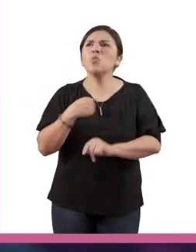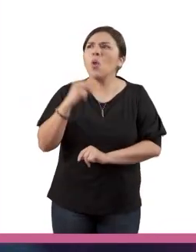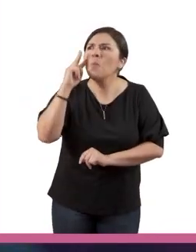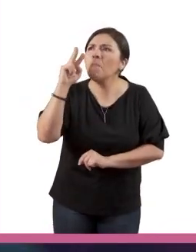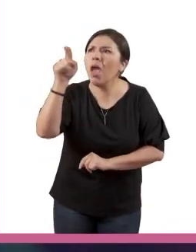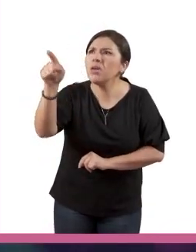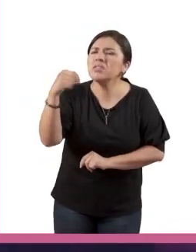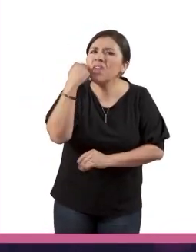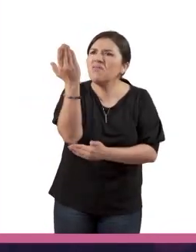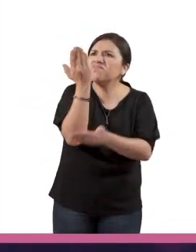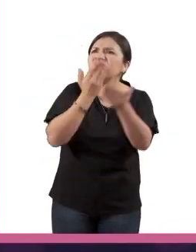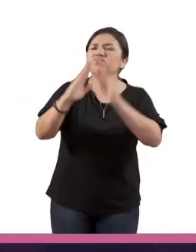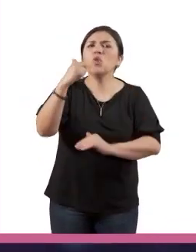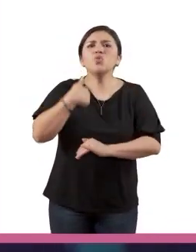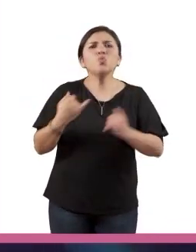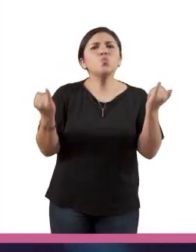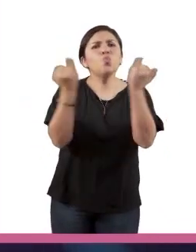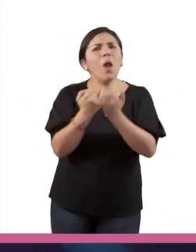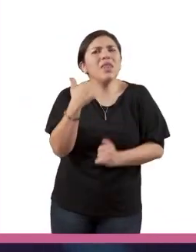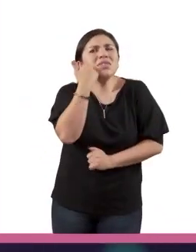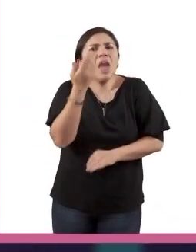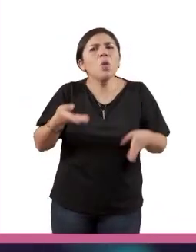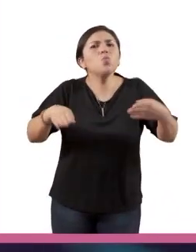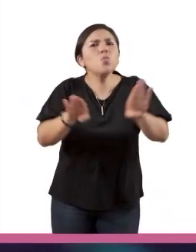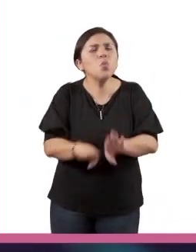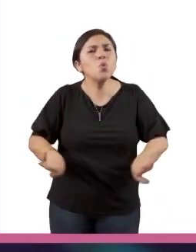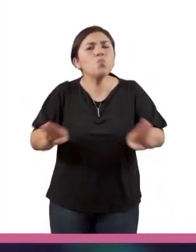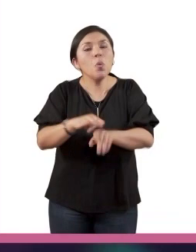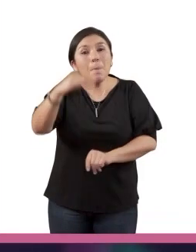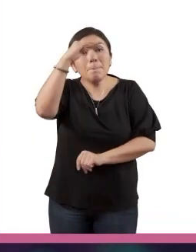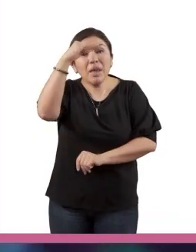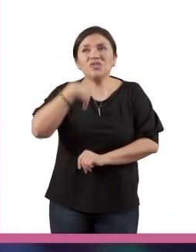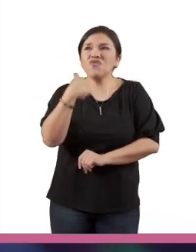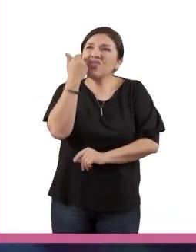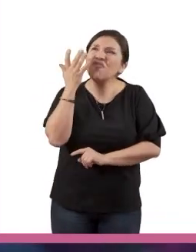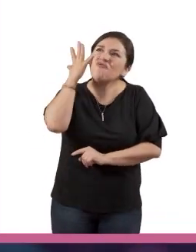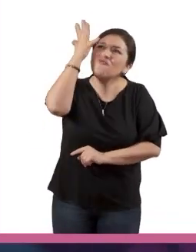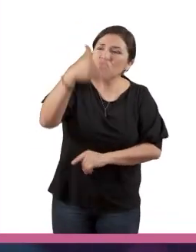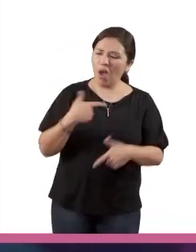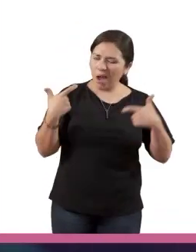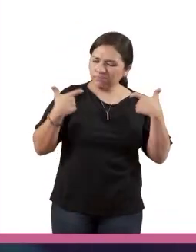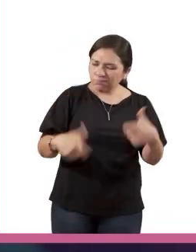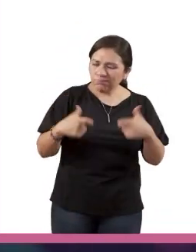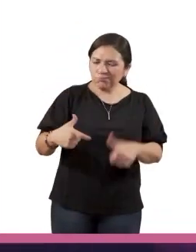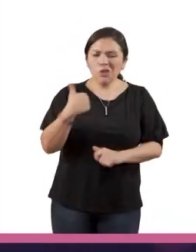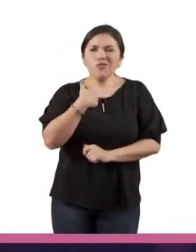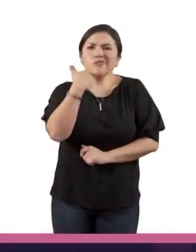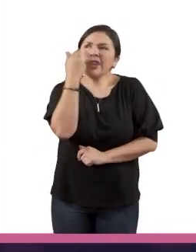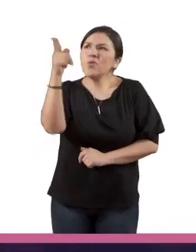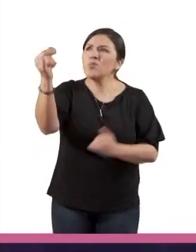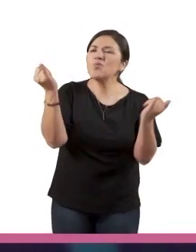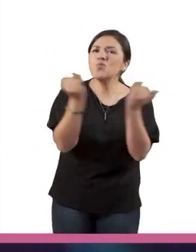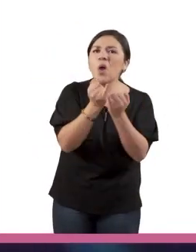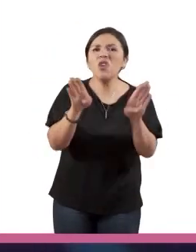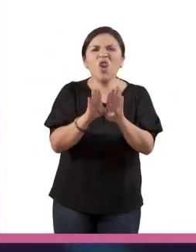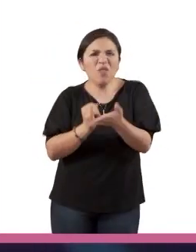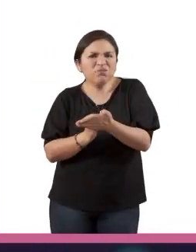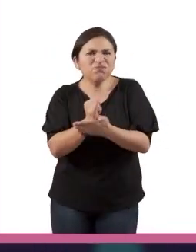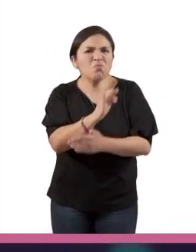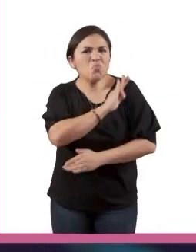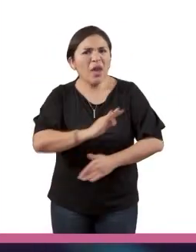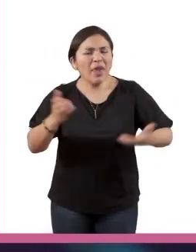lograr tener esa cantidad de poder, tener ese poder adquisitivo, ese poder de decisión